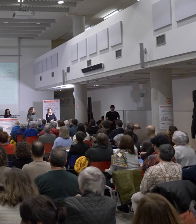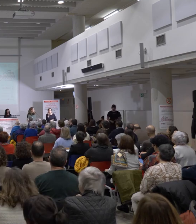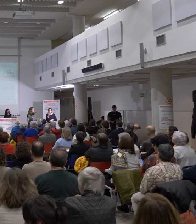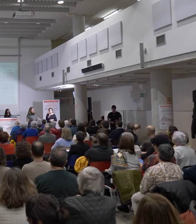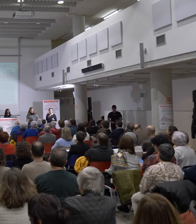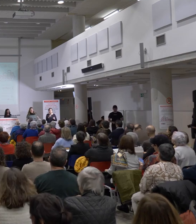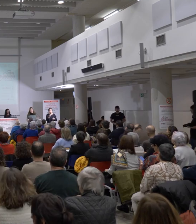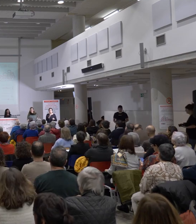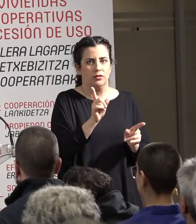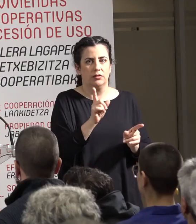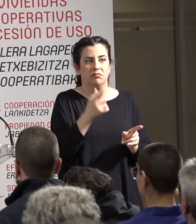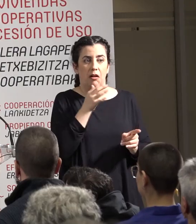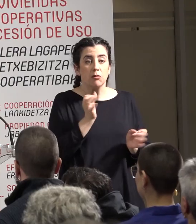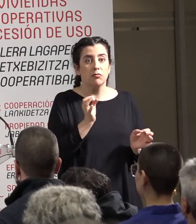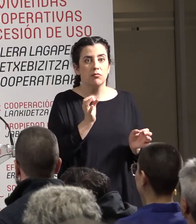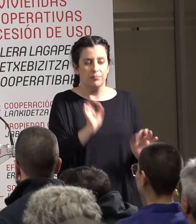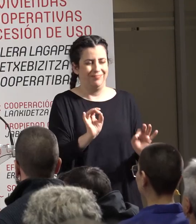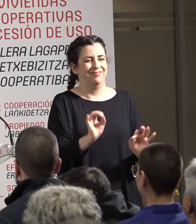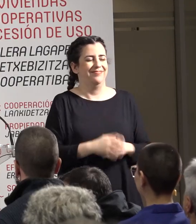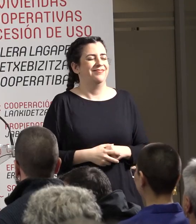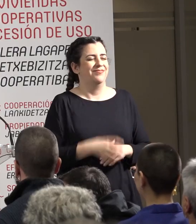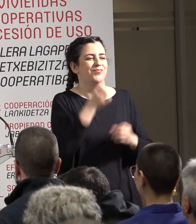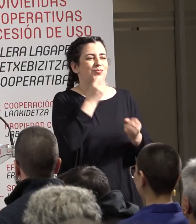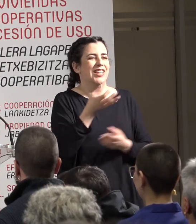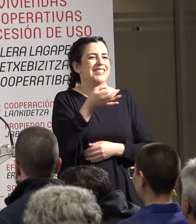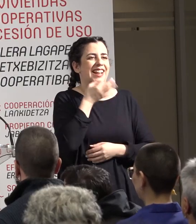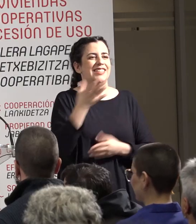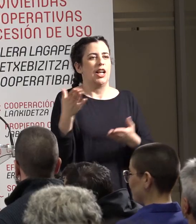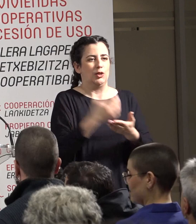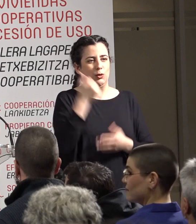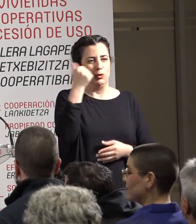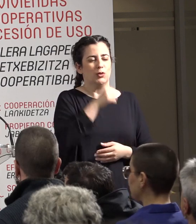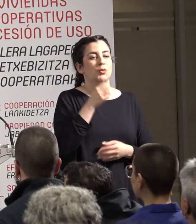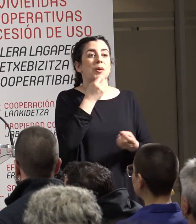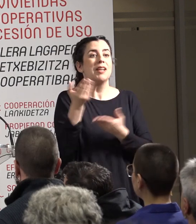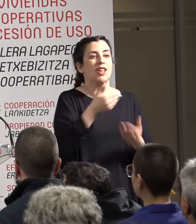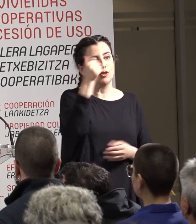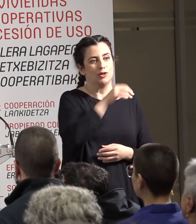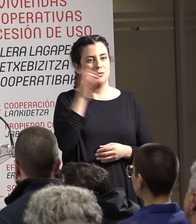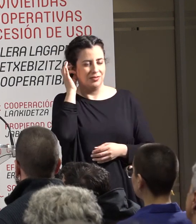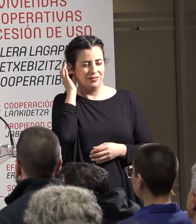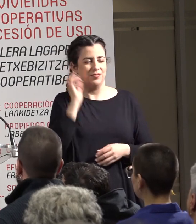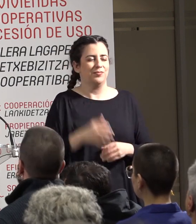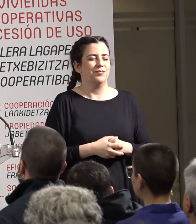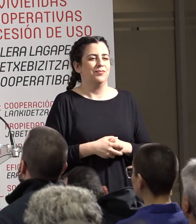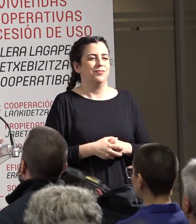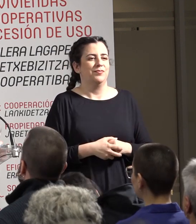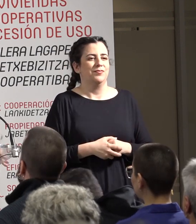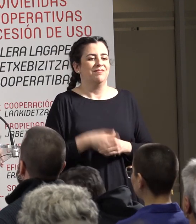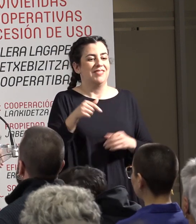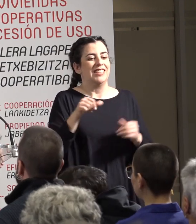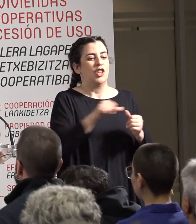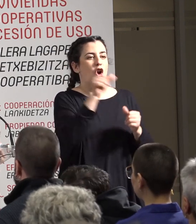¿No? ¿Ahora? Vale, pues buenas tardes a todos, bienvenidos, bienvenidas a estas jornadas que